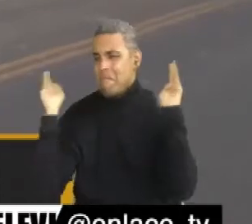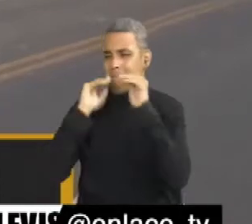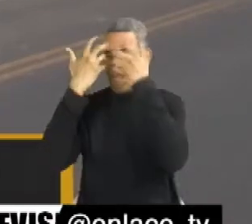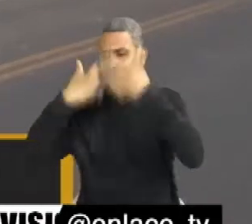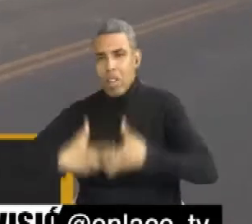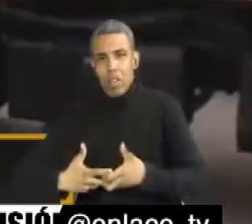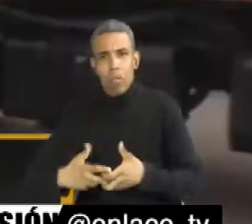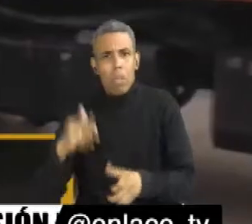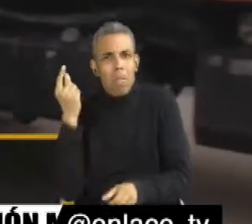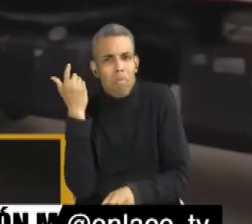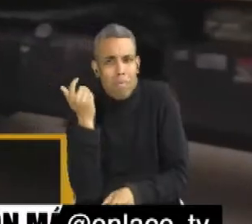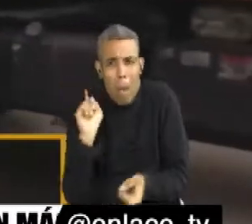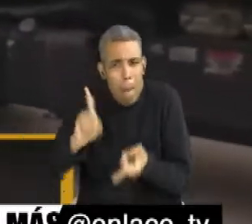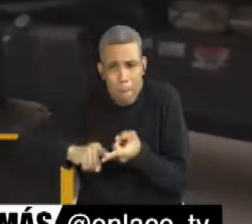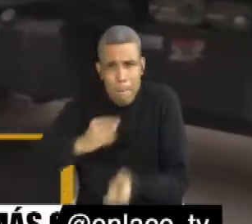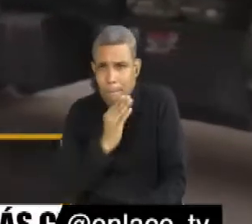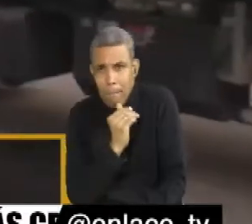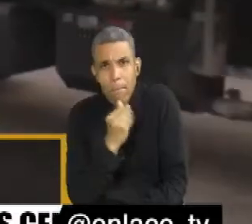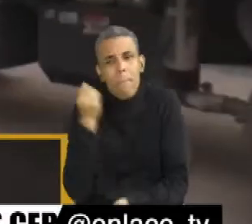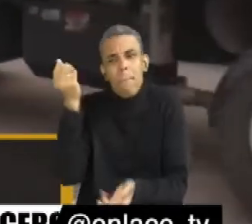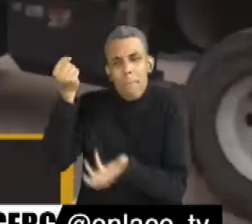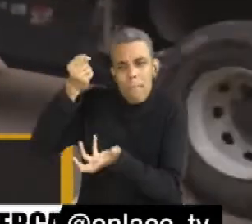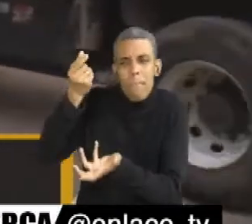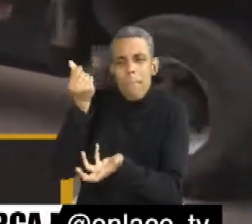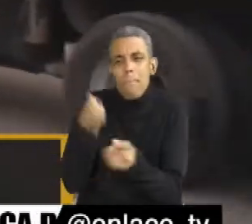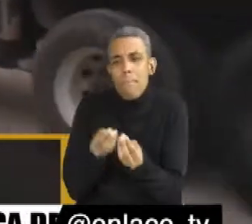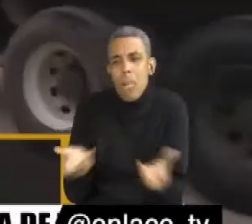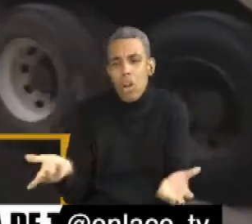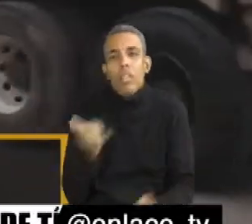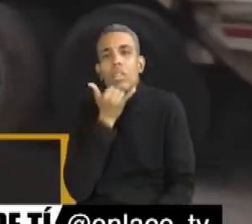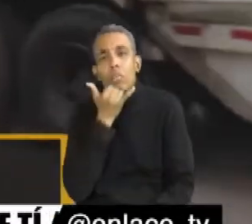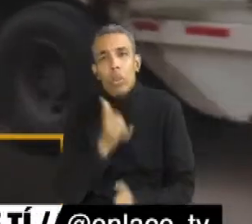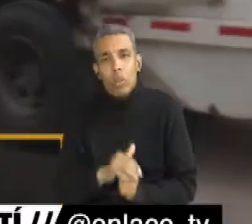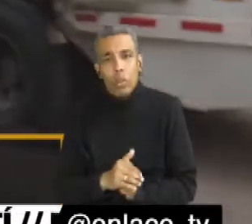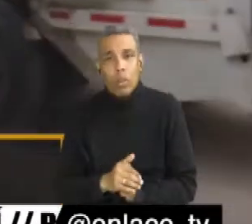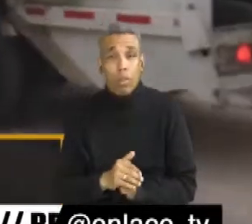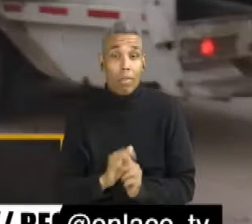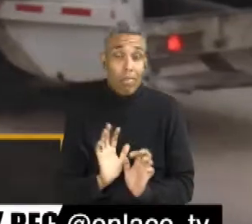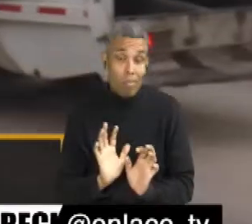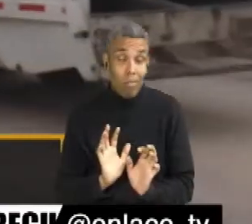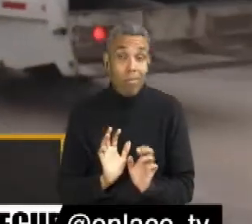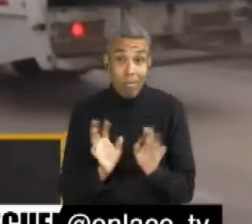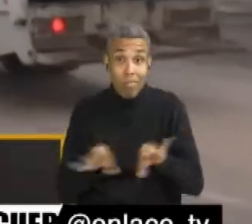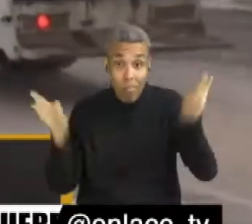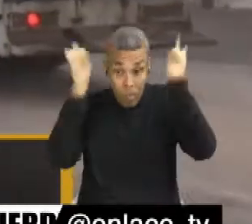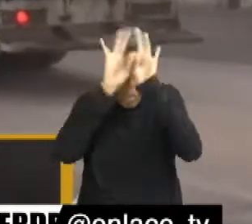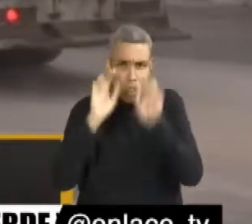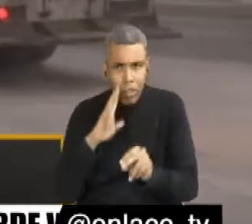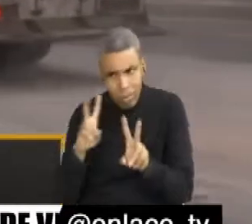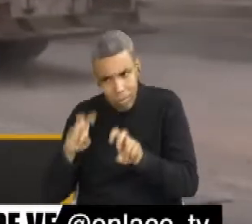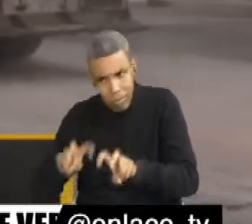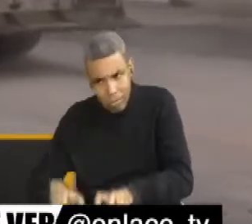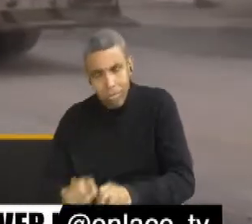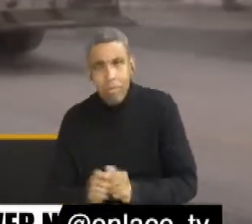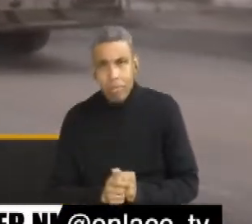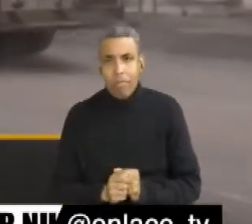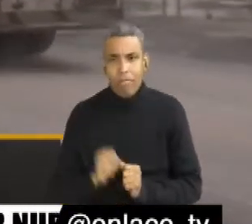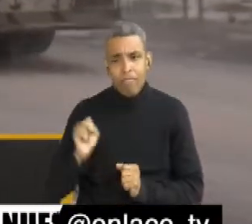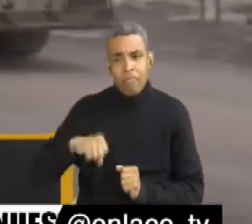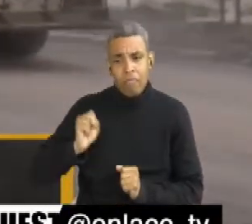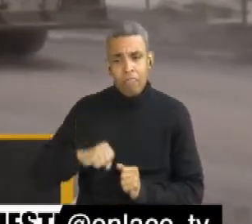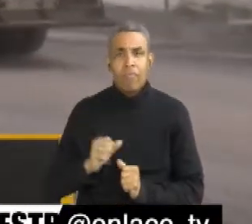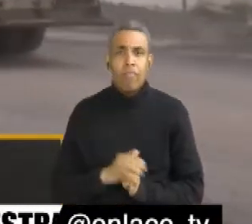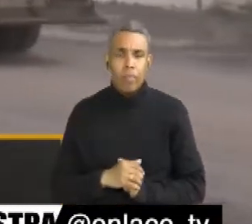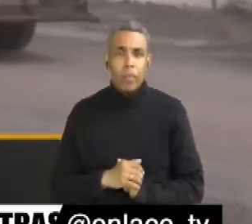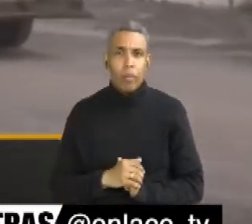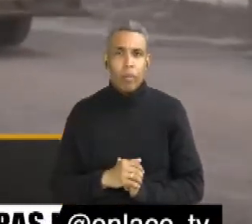entregaron, garantice también esos recursos, pero también muy importante porque eso fue algo que se debió haber